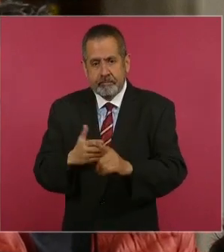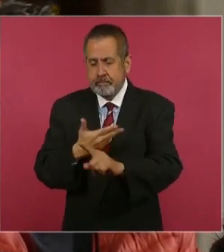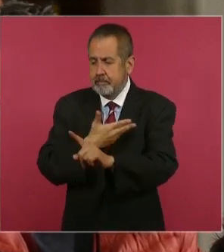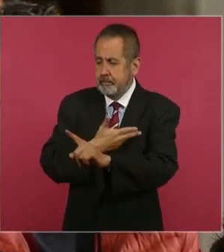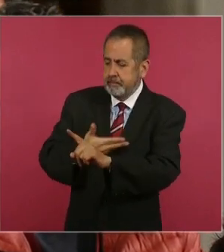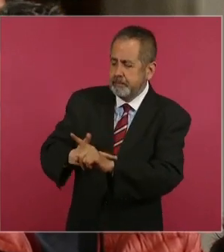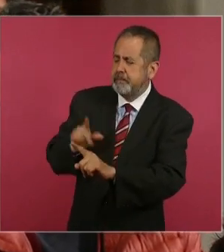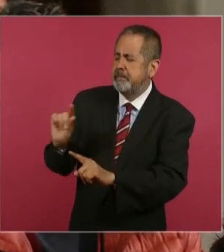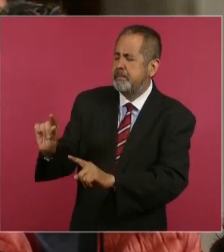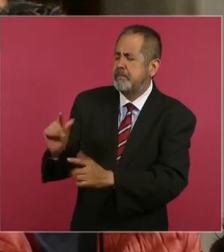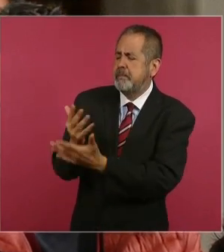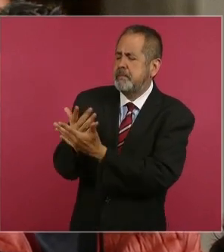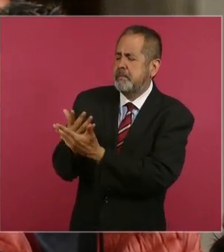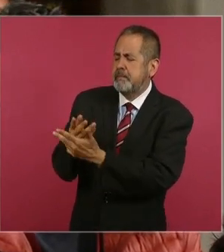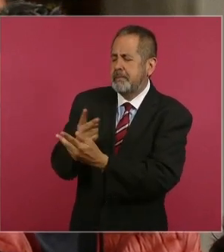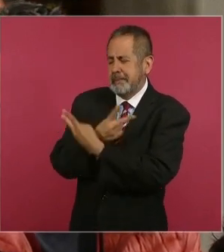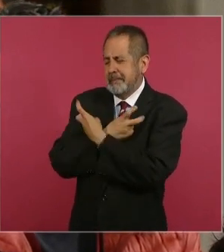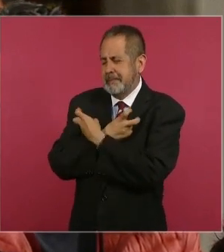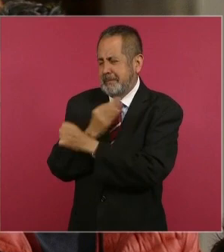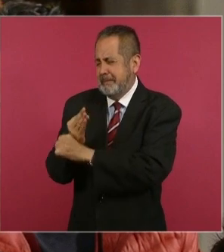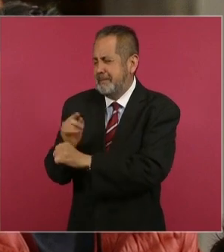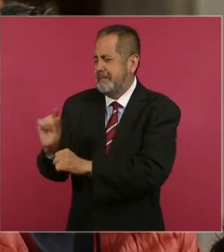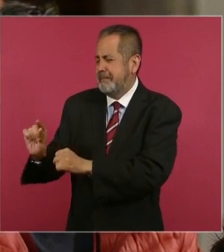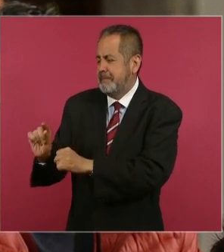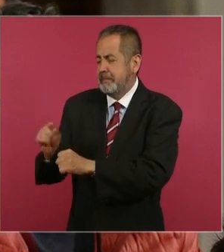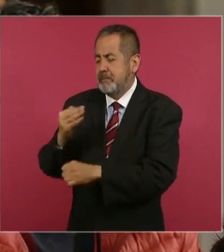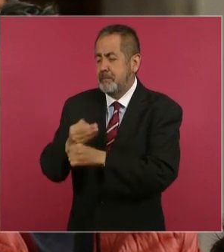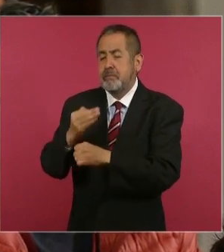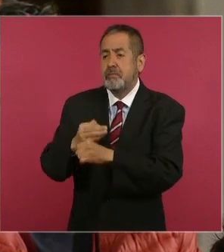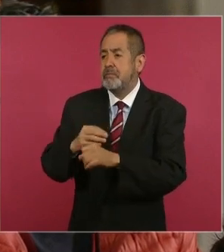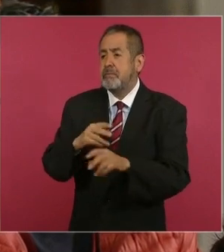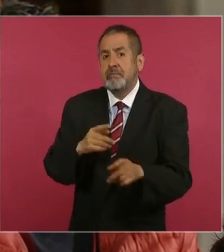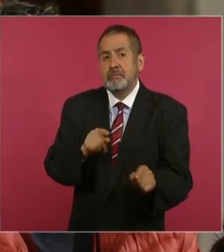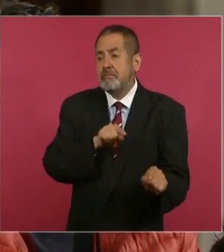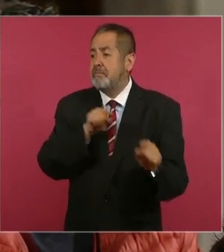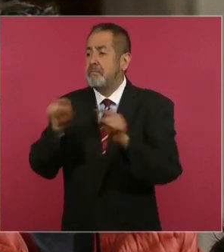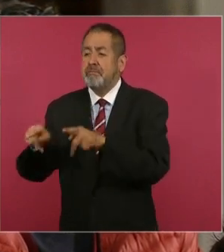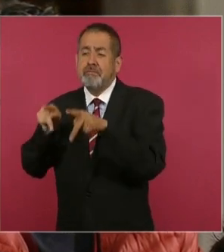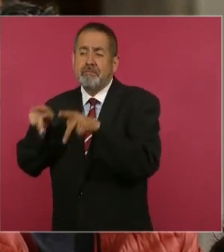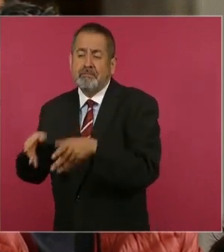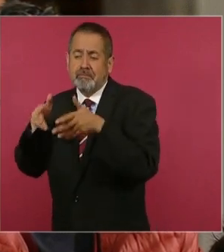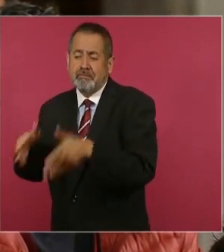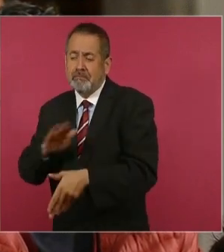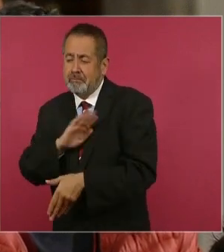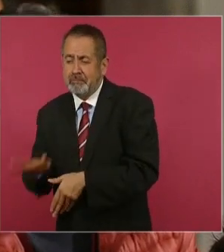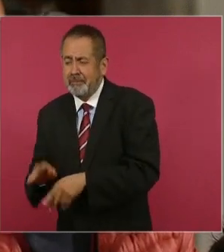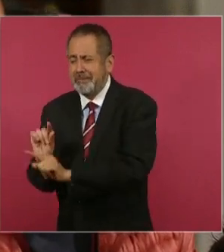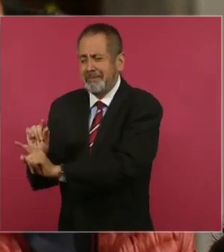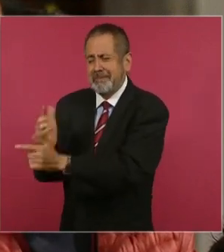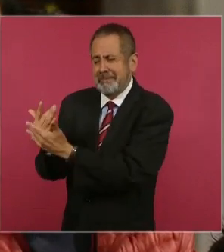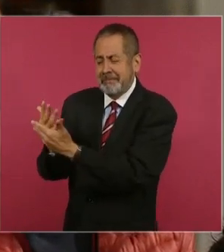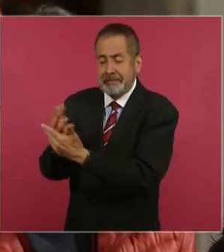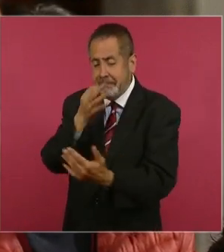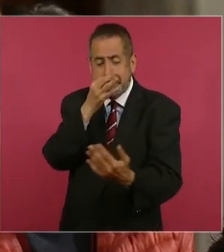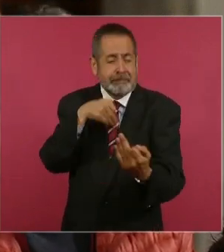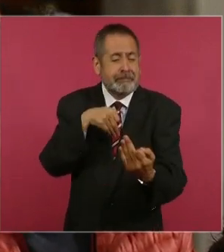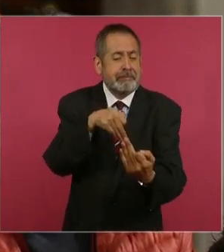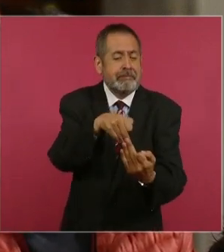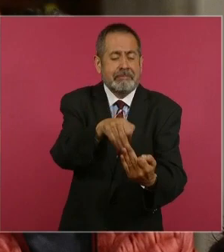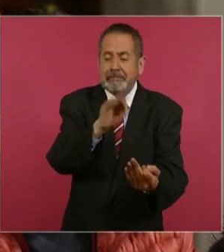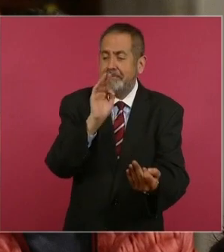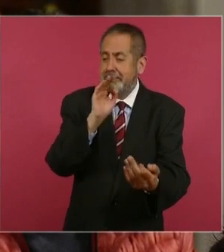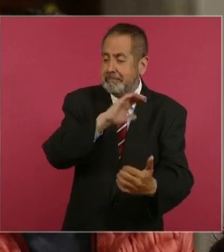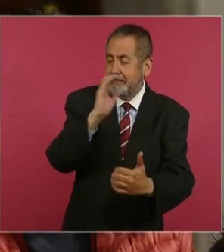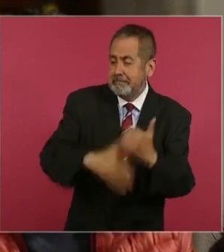una petición hues sudita no me lleves al panteón que no ves que estoy al final de Mi gestión